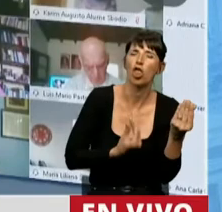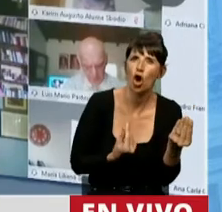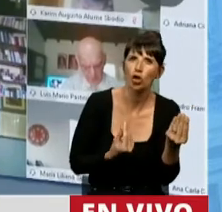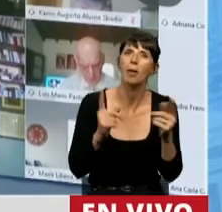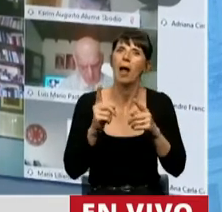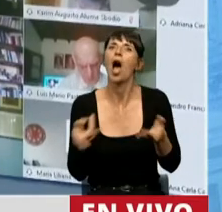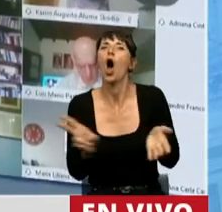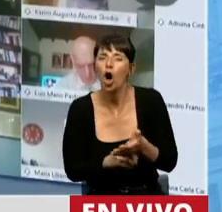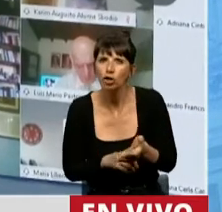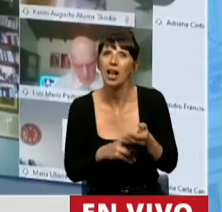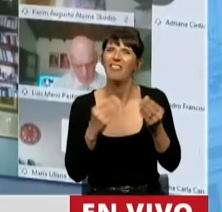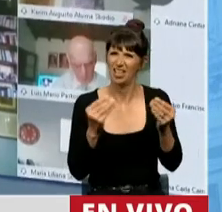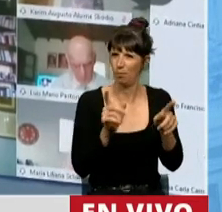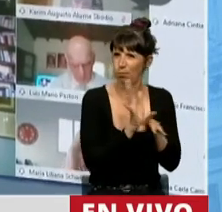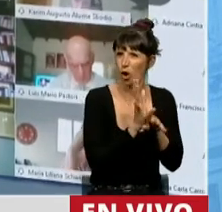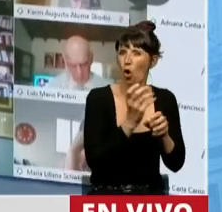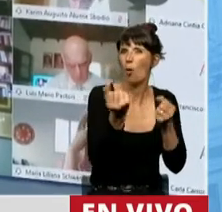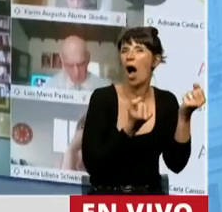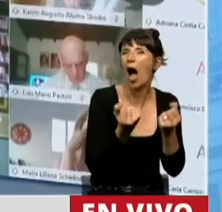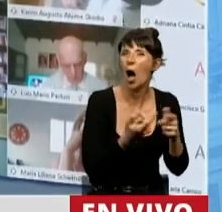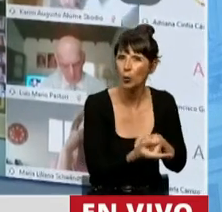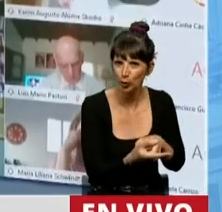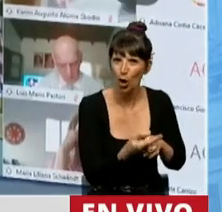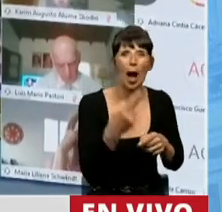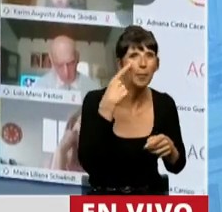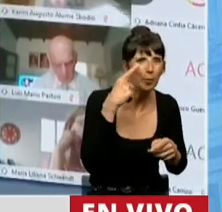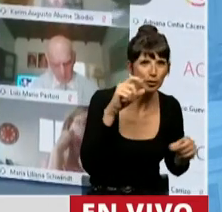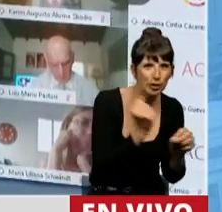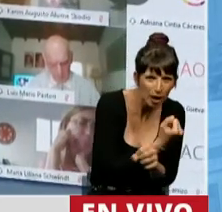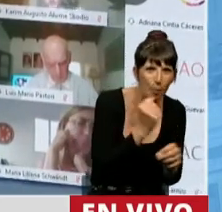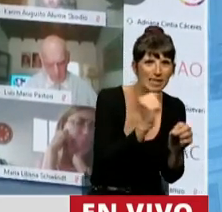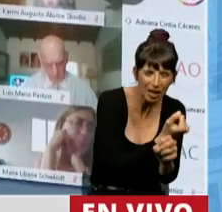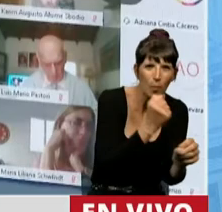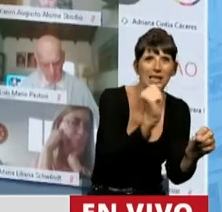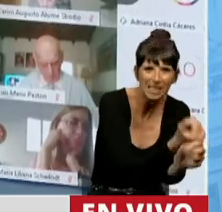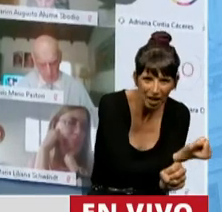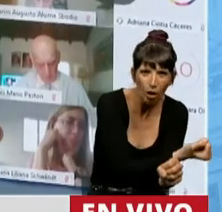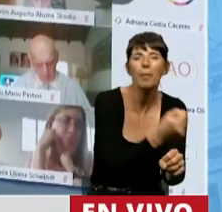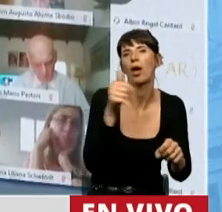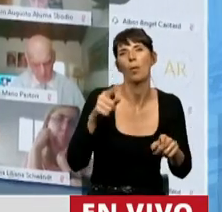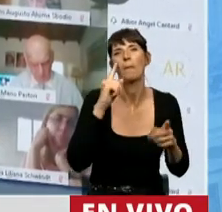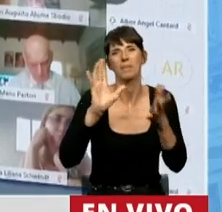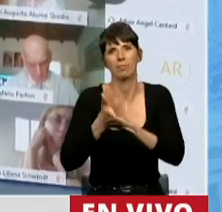el taller mecánico de quienes con palabras pomposas te venden arreglos que te terminan dejando tirado a pata